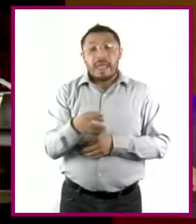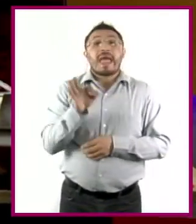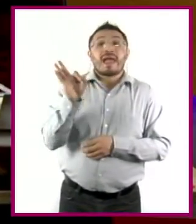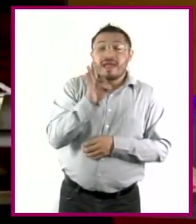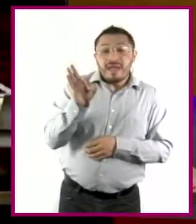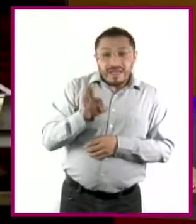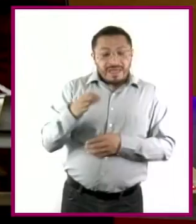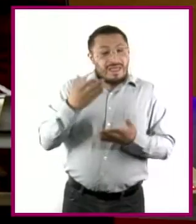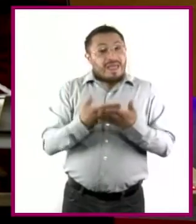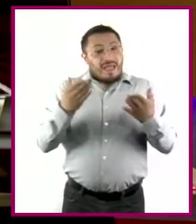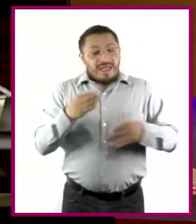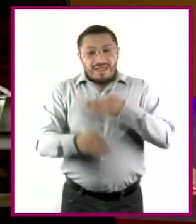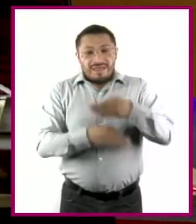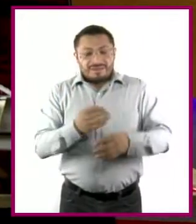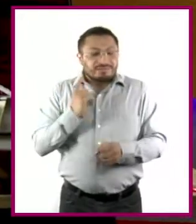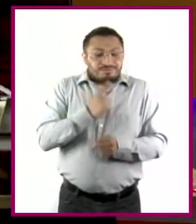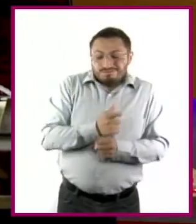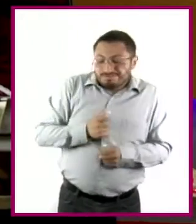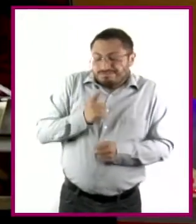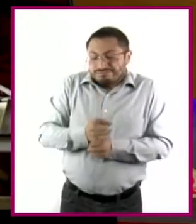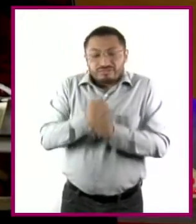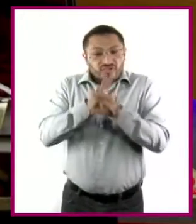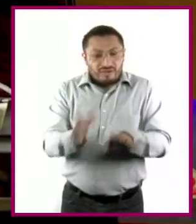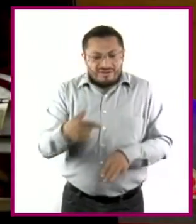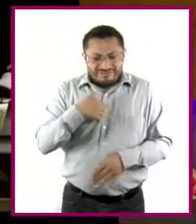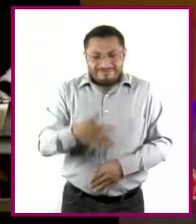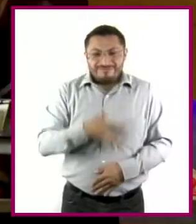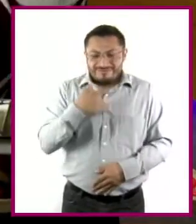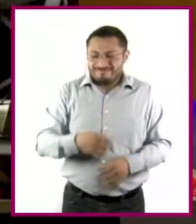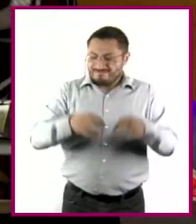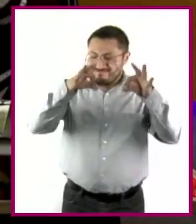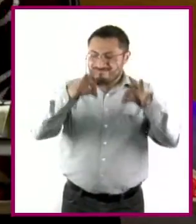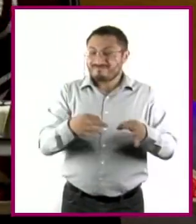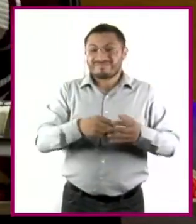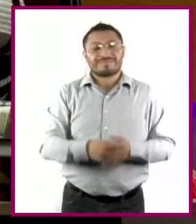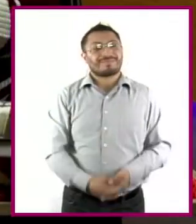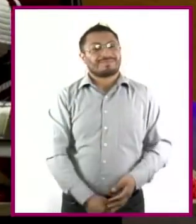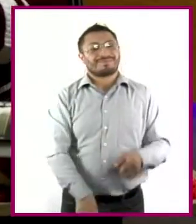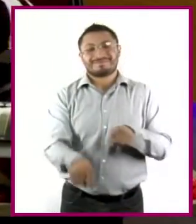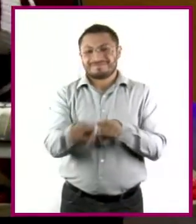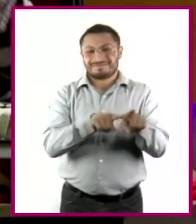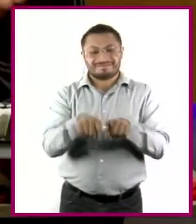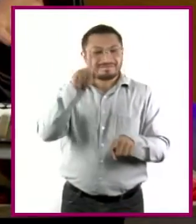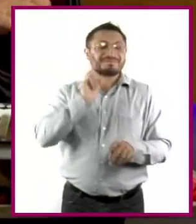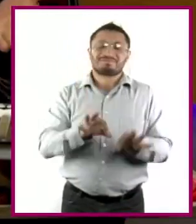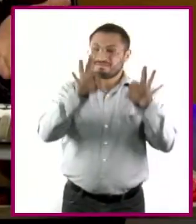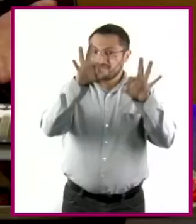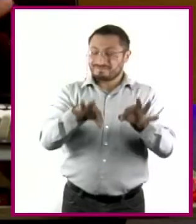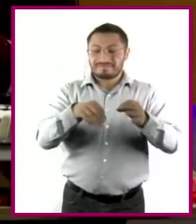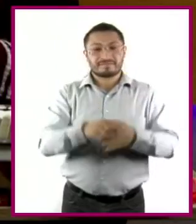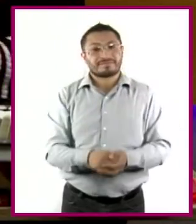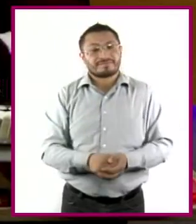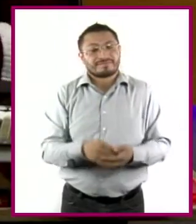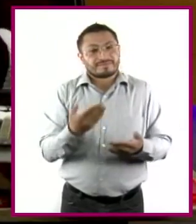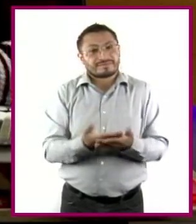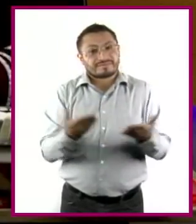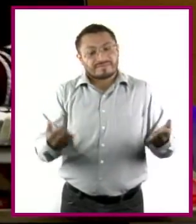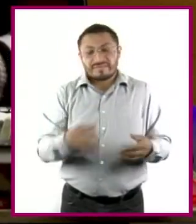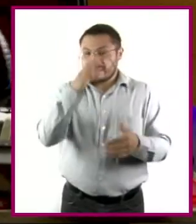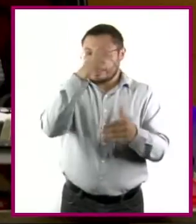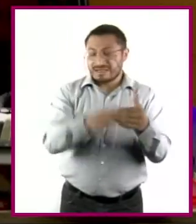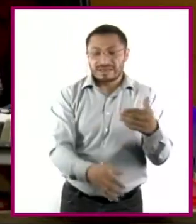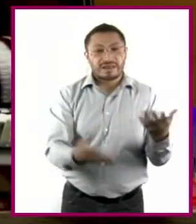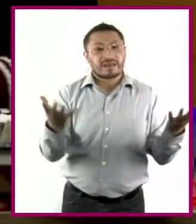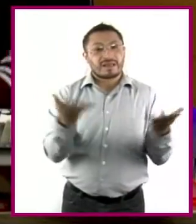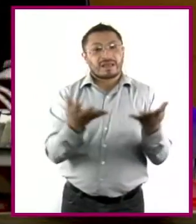Ahora con todo lo que encontramos y nos dijeron, ya me siento mucho más preparada. Esa es mi hermana. Y bueno, ¿qué te parece, Vivi, si para